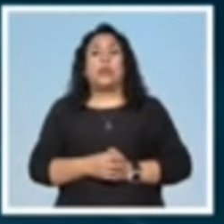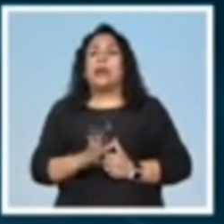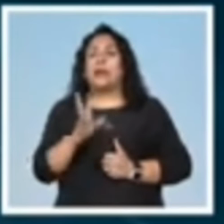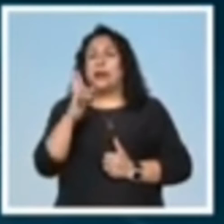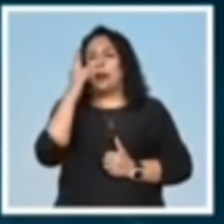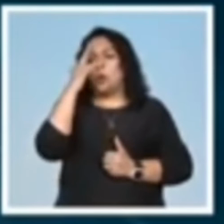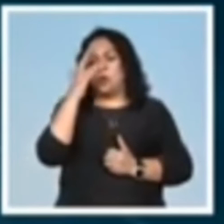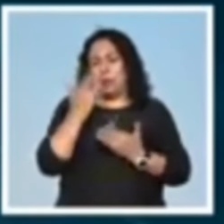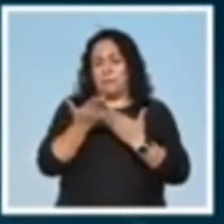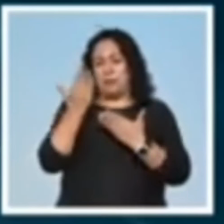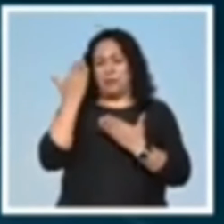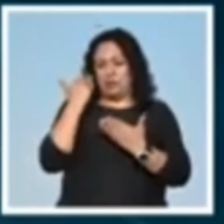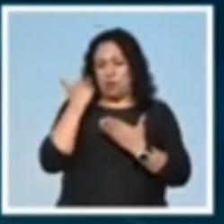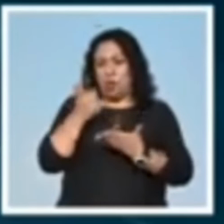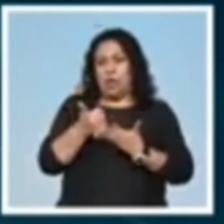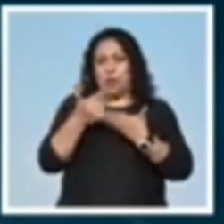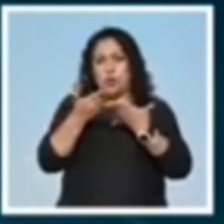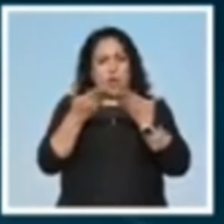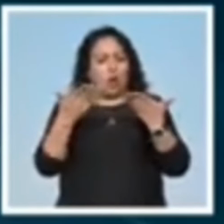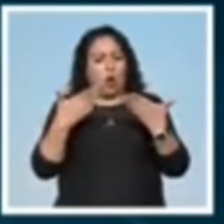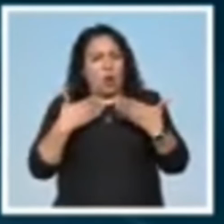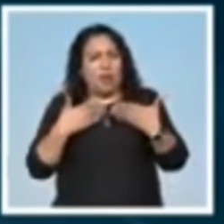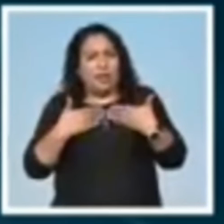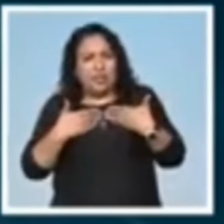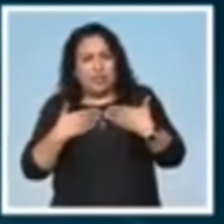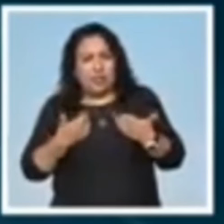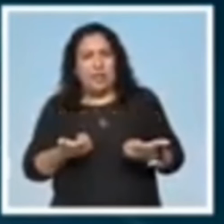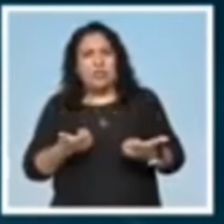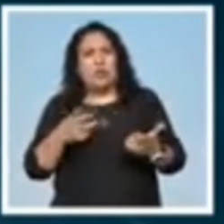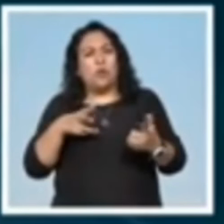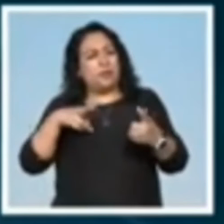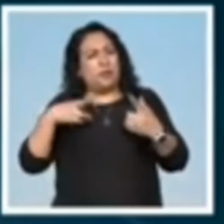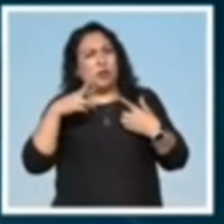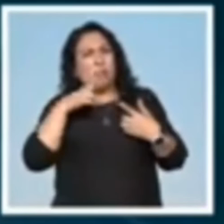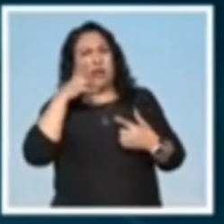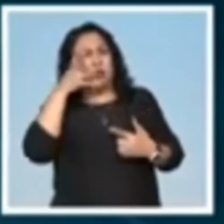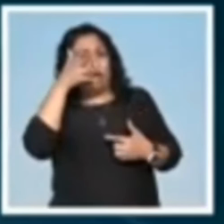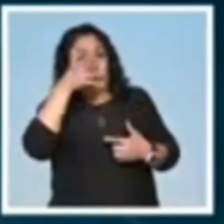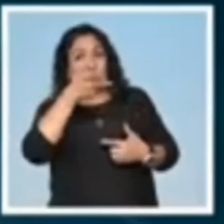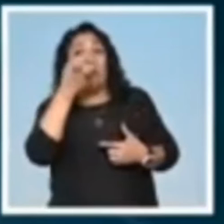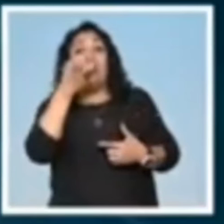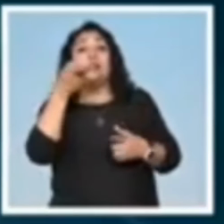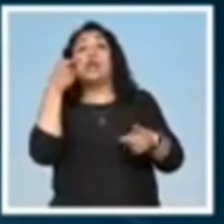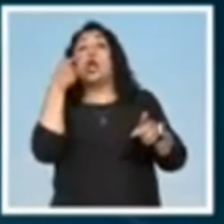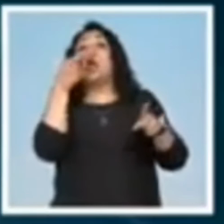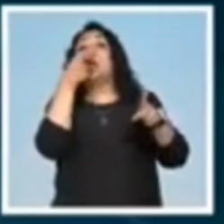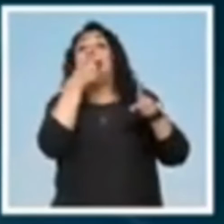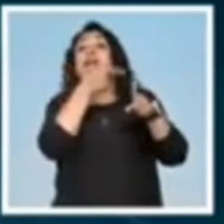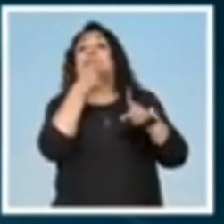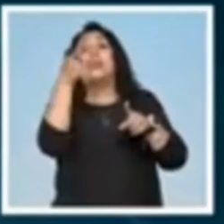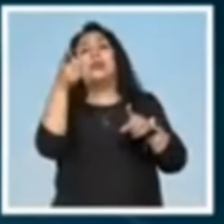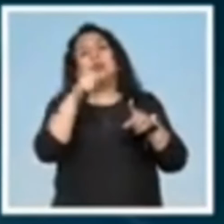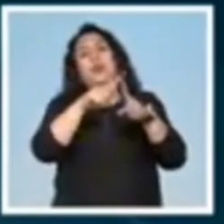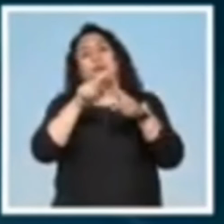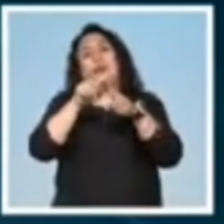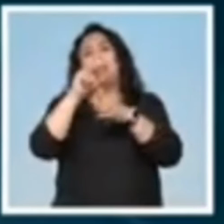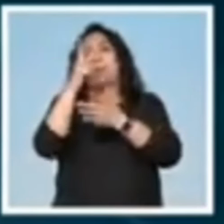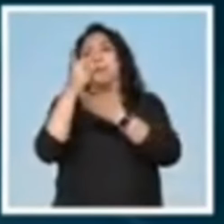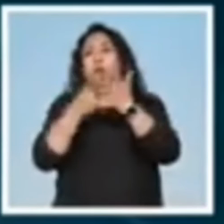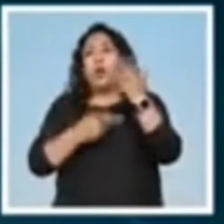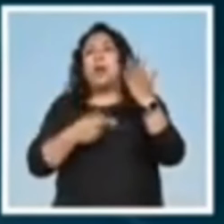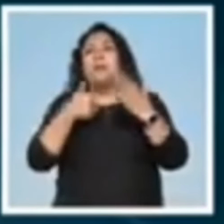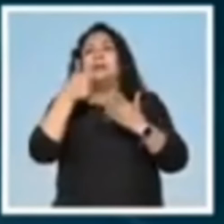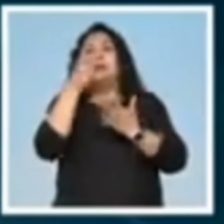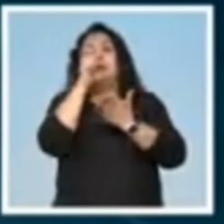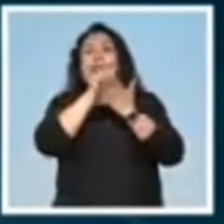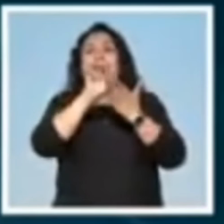recordar el pasado para comprender el presente y tener mejor visión del futuro es parte del objetivo de la serie de programas seis